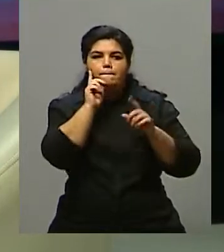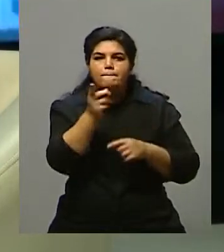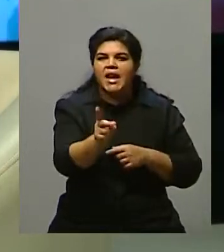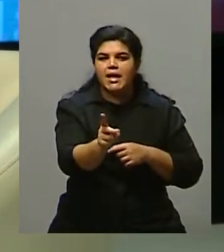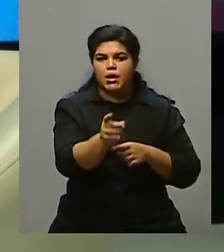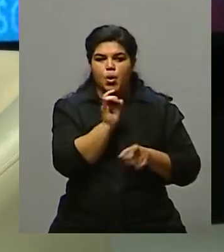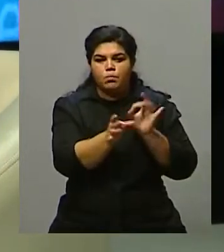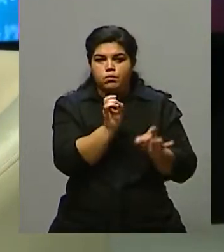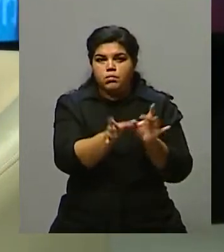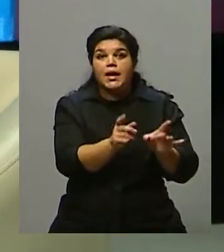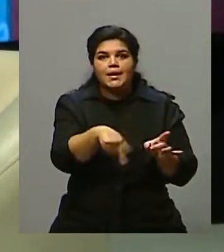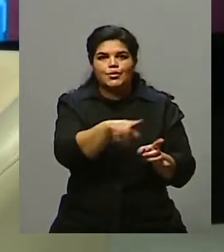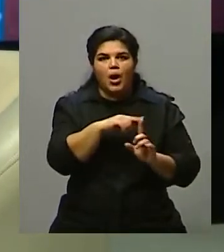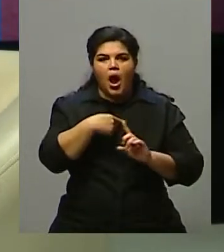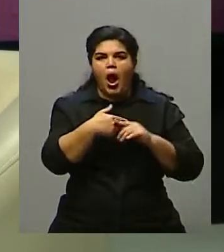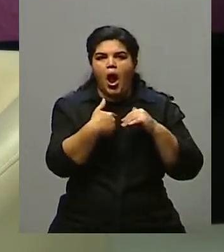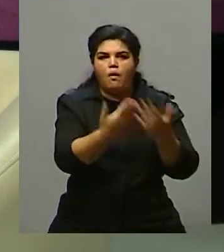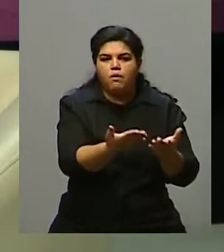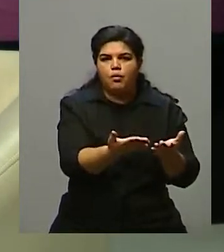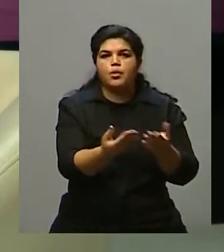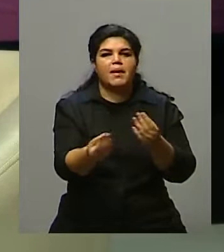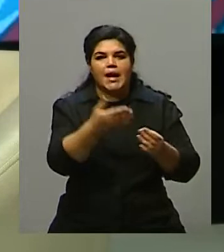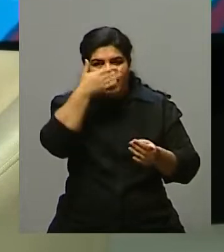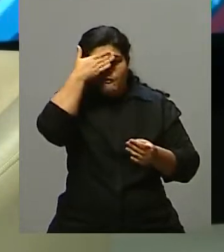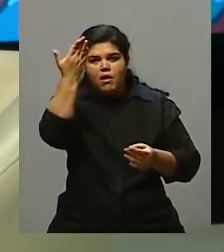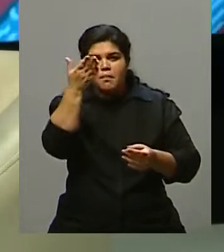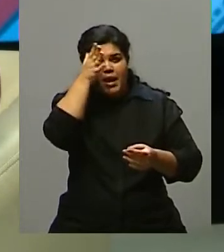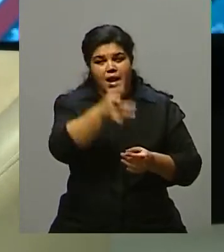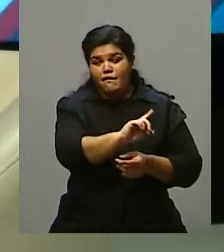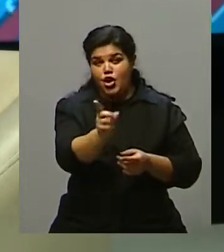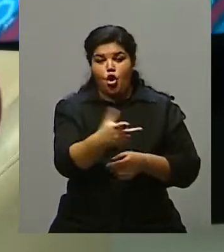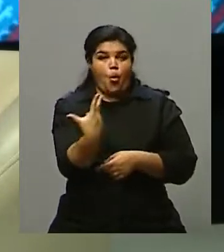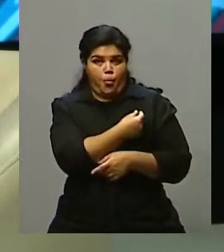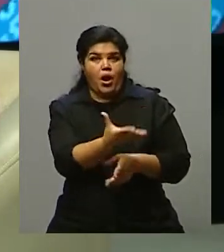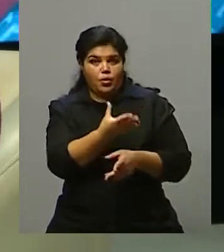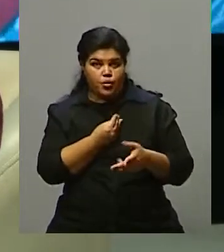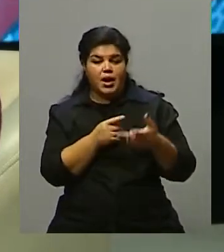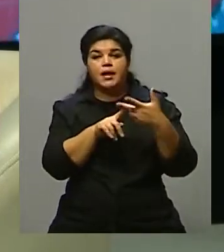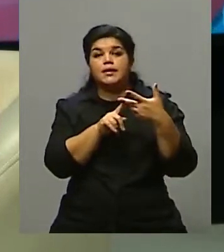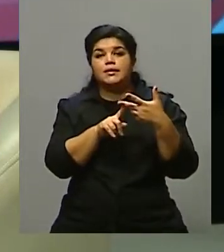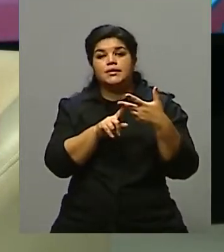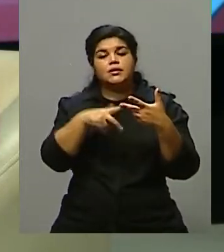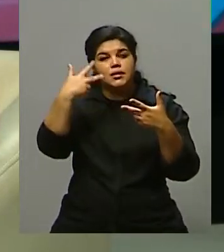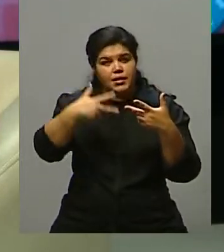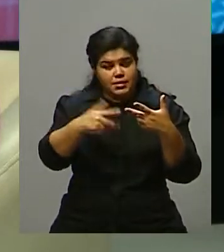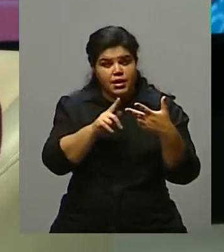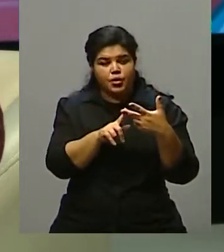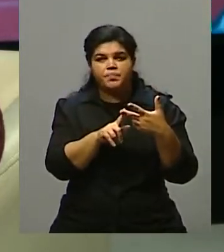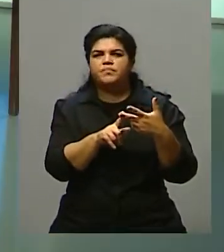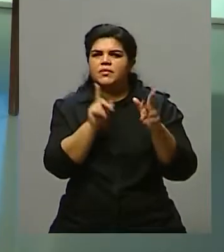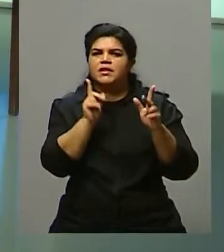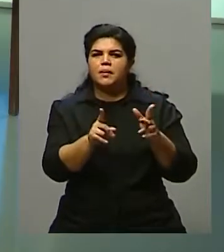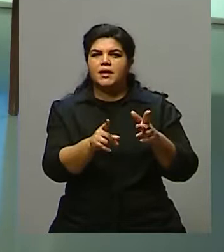beneficio deben haber tenido, ¿sí? Para no enfermar grave, ¿sí? Eso como segundo. Y tercero, se habla, recuerdan, este síndrome